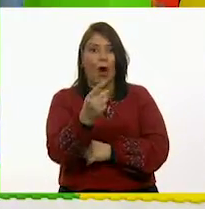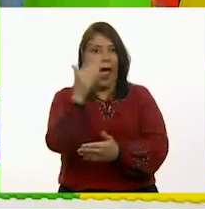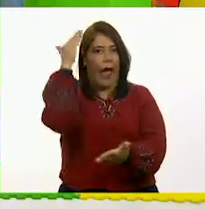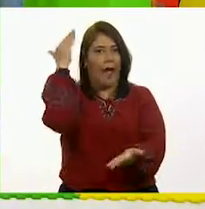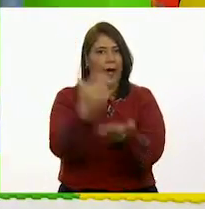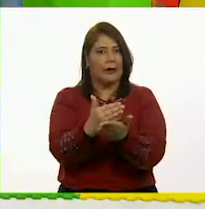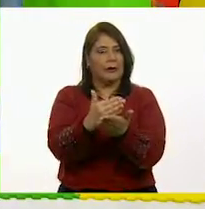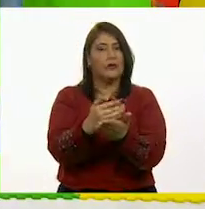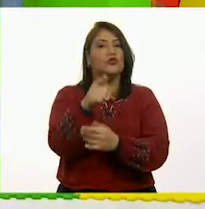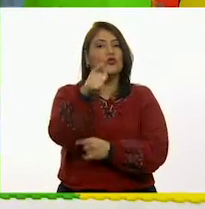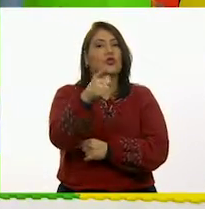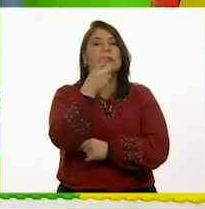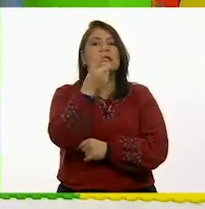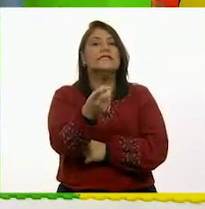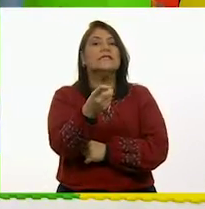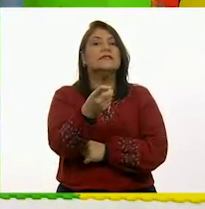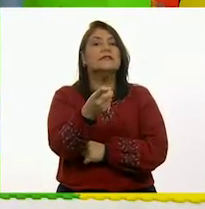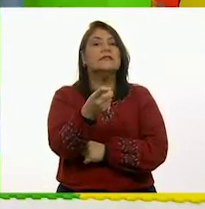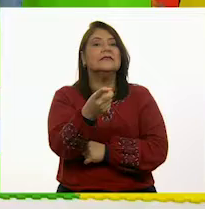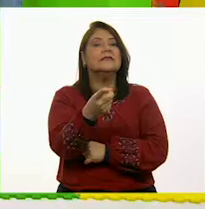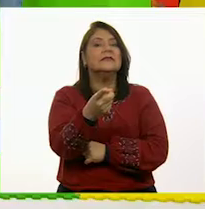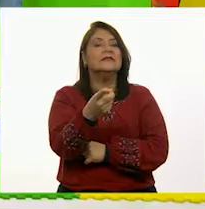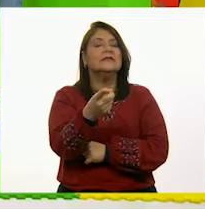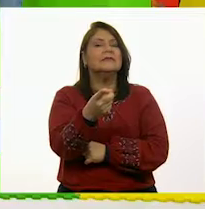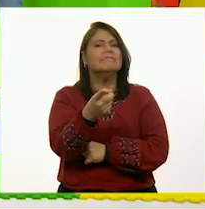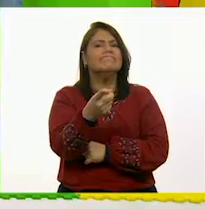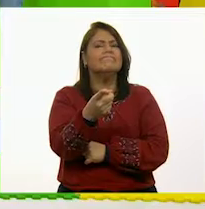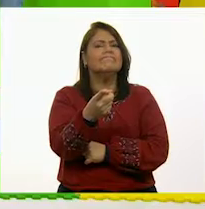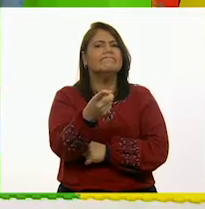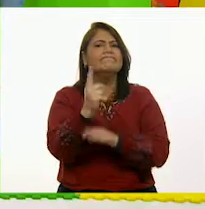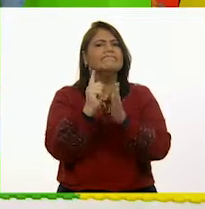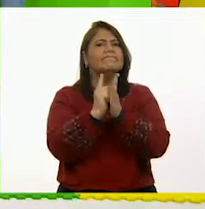alto, tú dices...